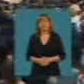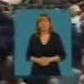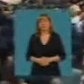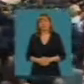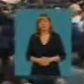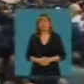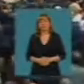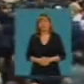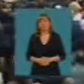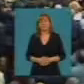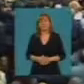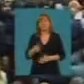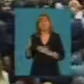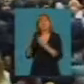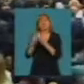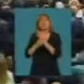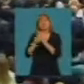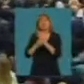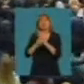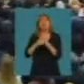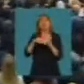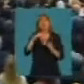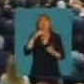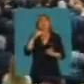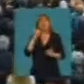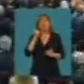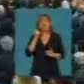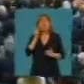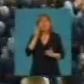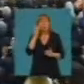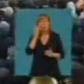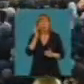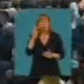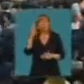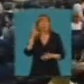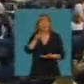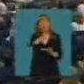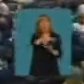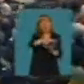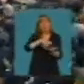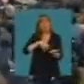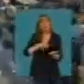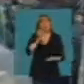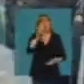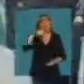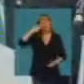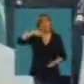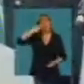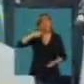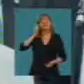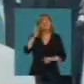Señor Norberto Gustavo Yaguar, Ministro de Agricultura, Ganadería y Pesca.